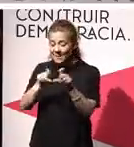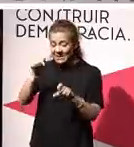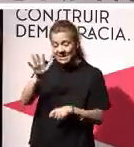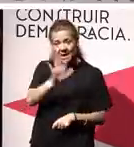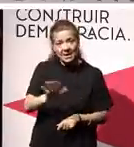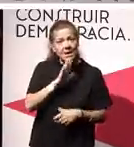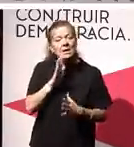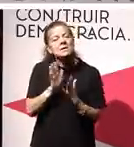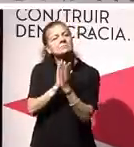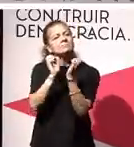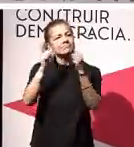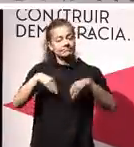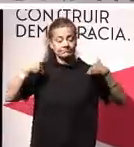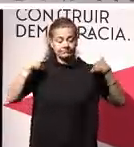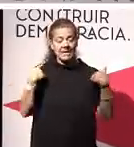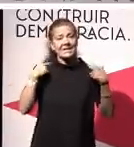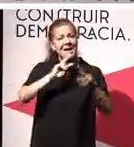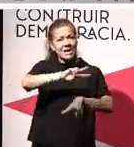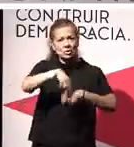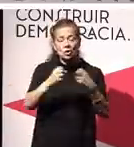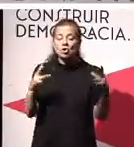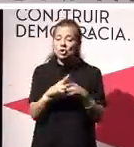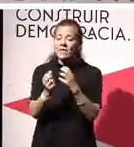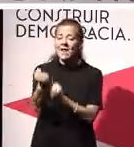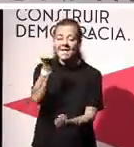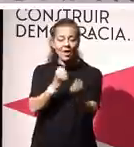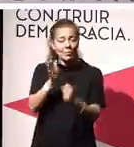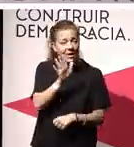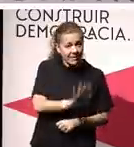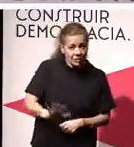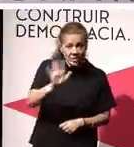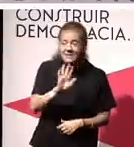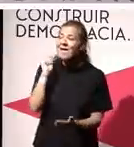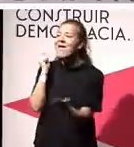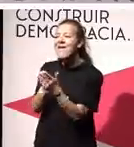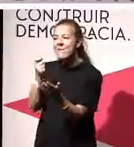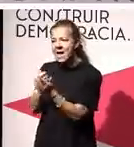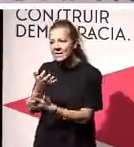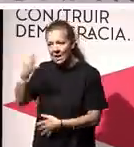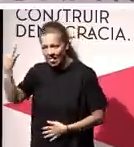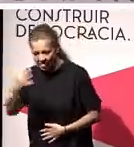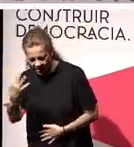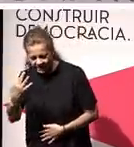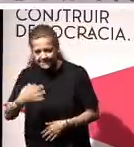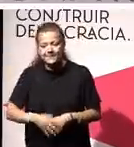que se corresponsabilicen de la reconstrucción social y económica de nuestro país y que paguen lo que les toca.